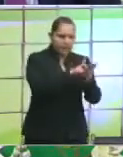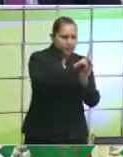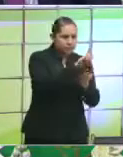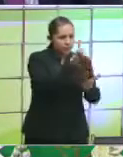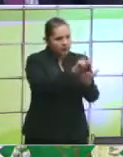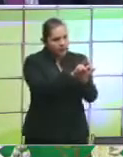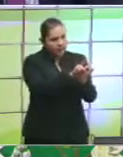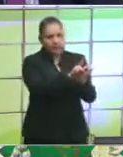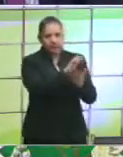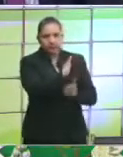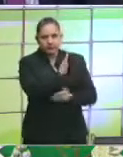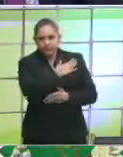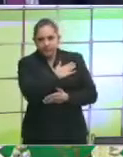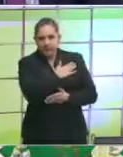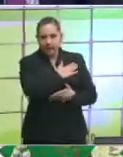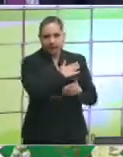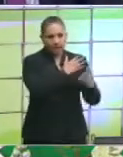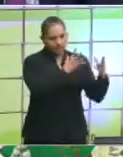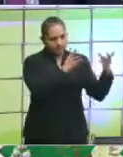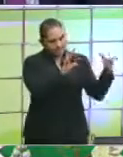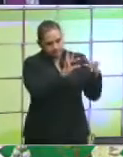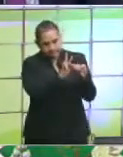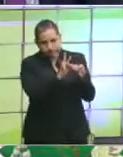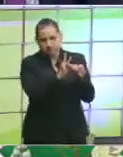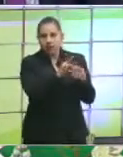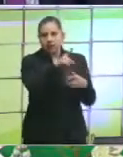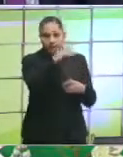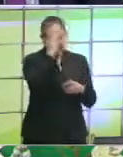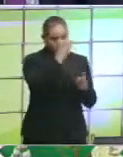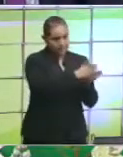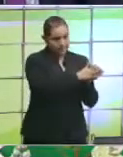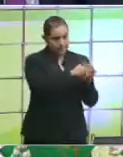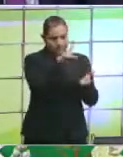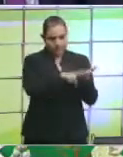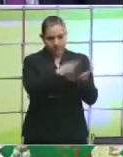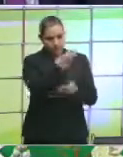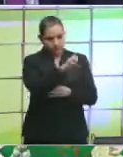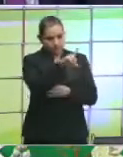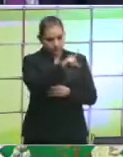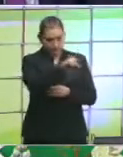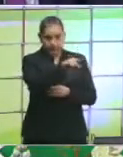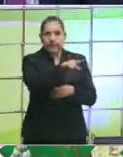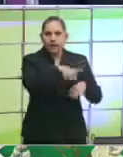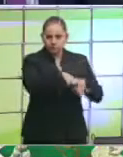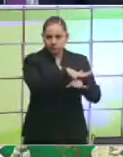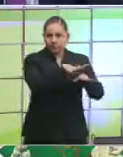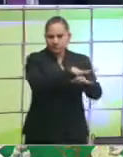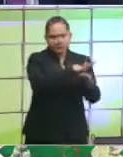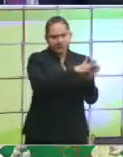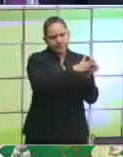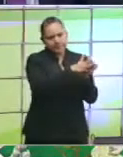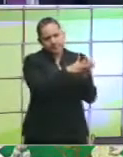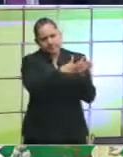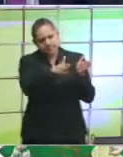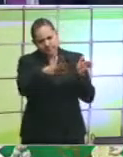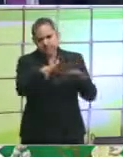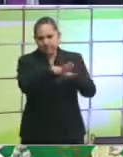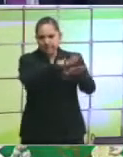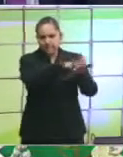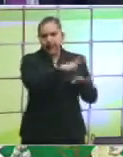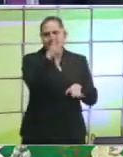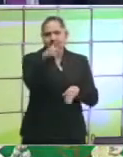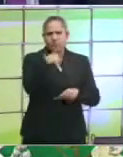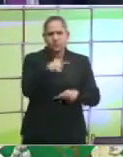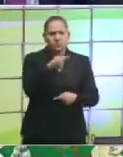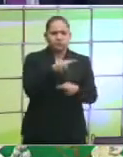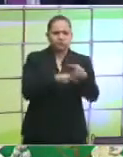justicia hacia el proceso de codificación ciudad y alrededor de los años 70 y hay un momento de tránsito pero coloquémonos para no irnos tan atrás